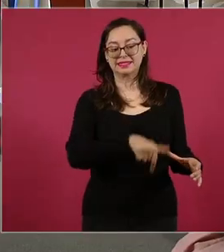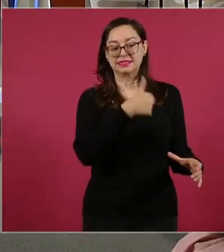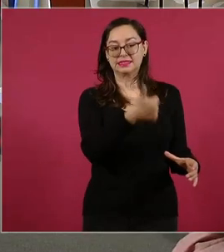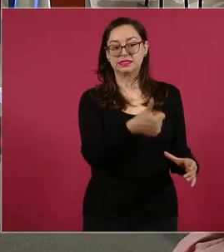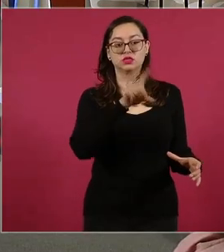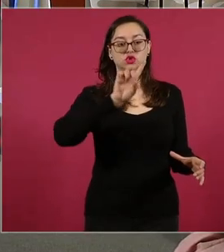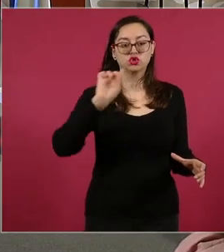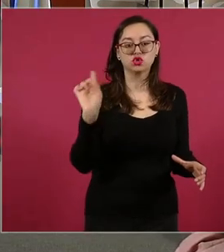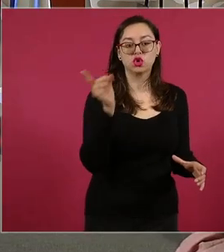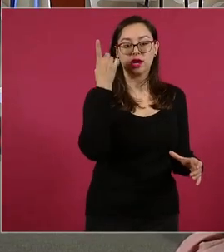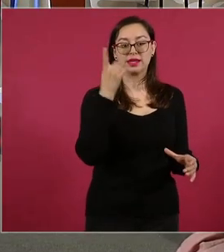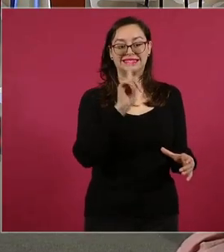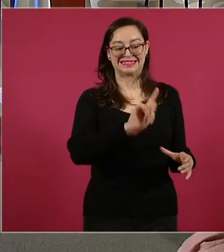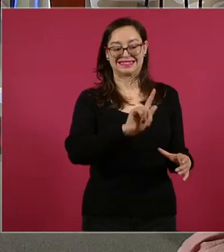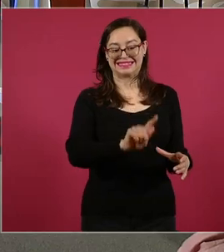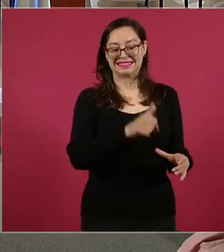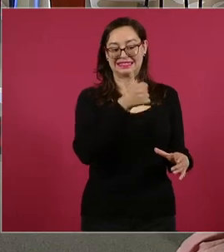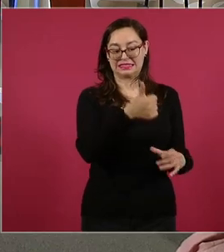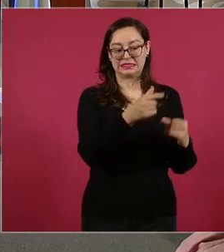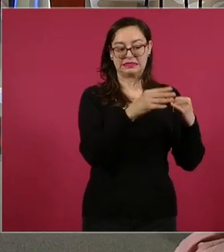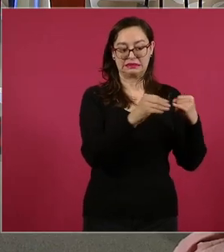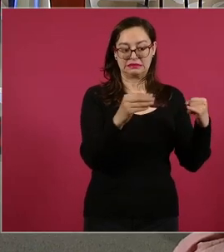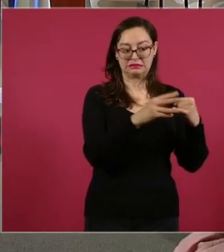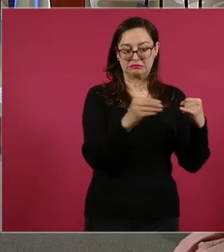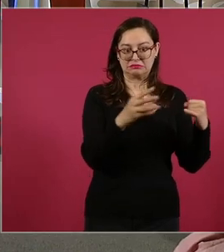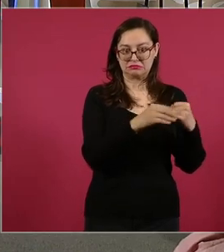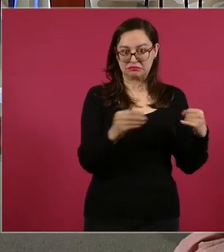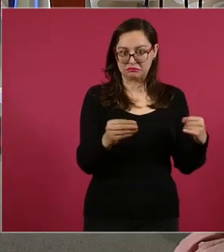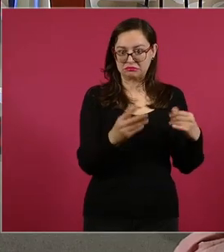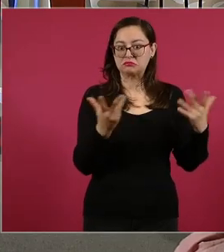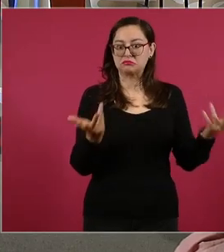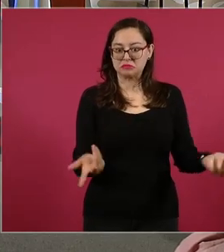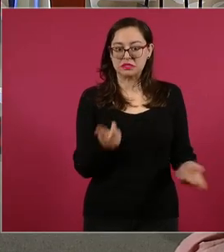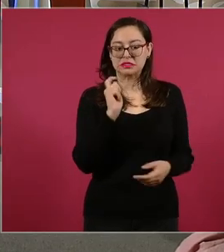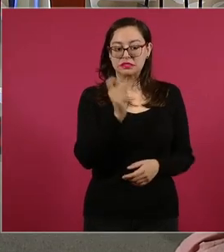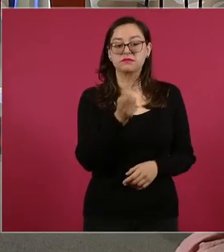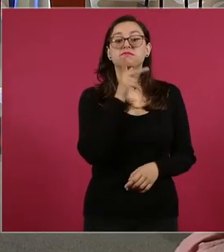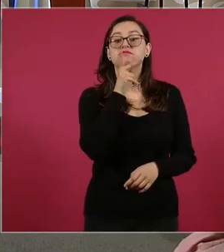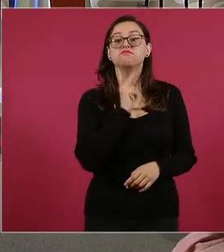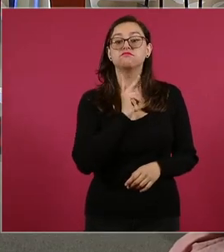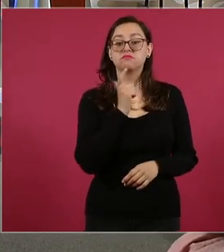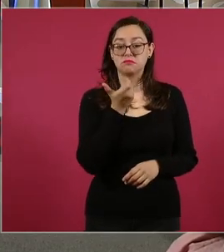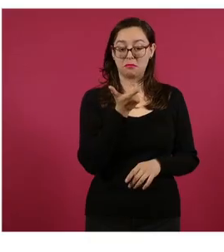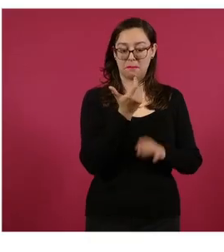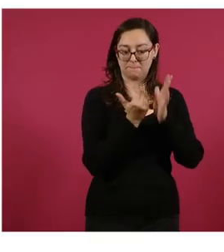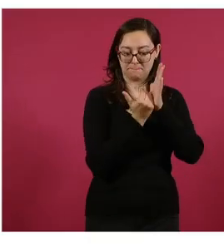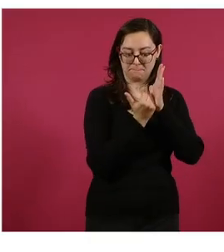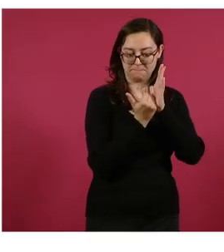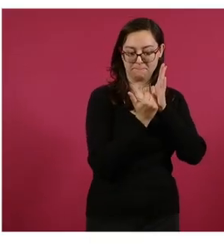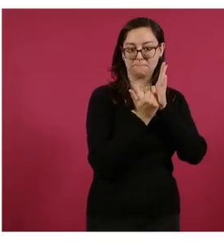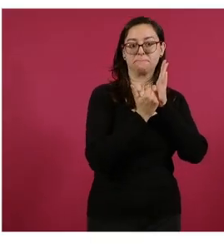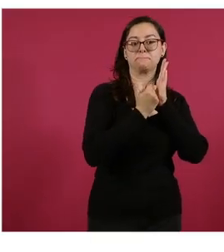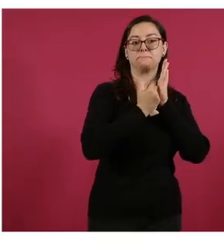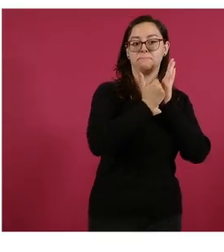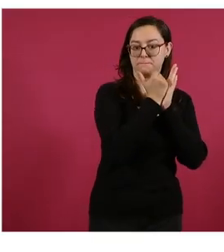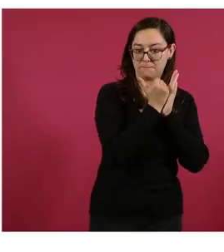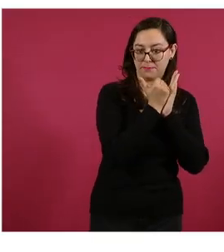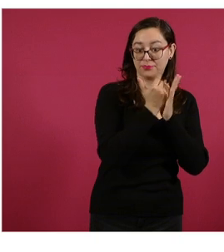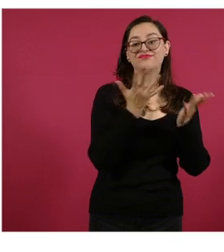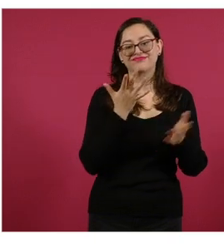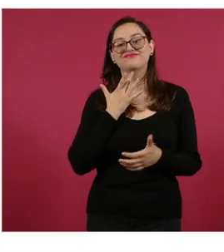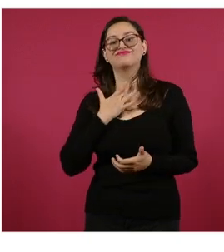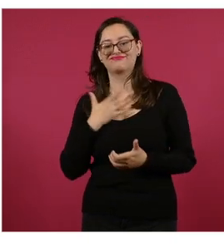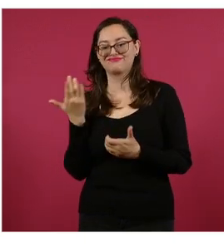$76.61. Como podemos ver en la gráfica, se ha elevado un poquito el precio de la mezcla y en consecuencia tenemos como precios promedio a nivel